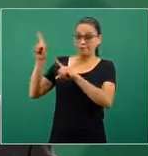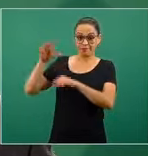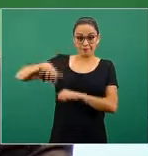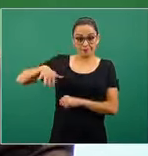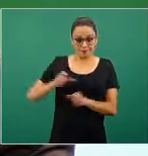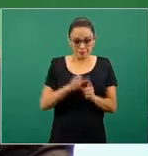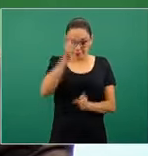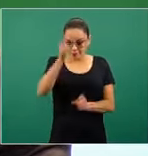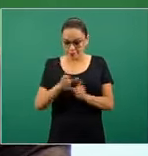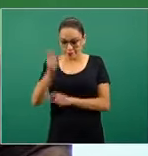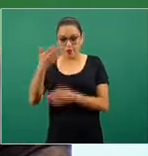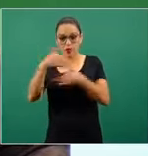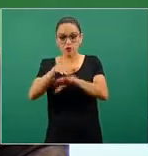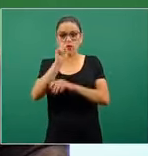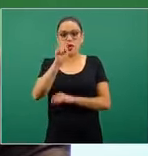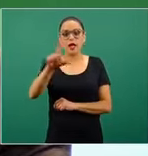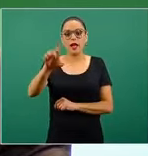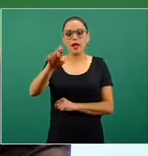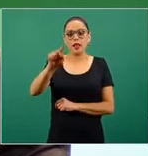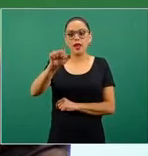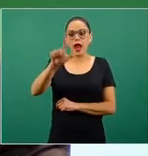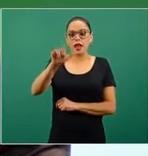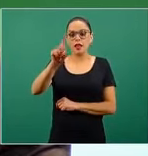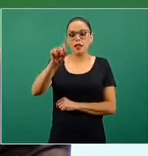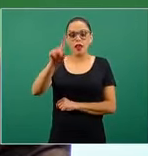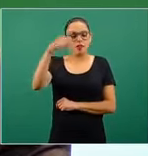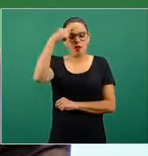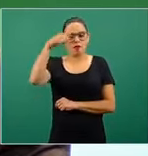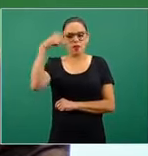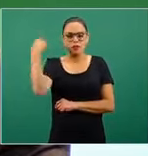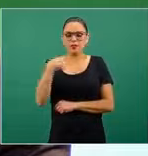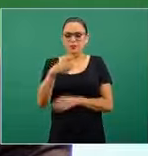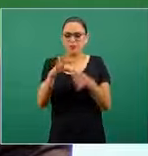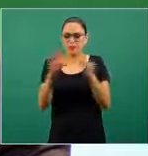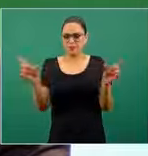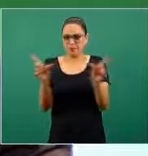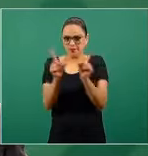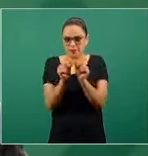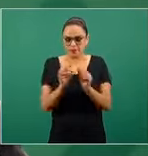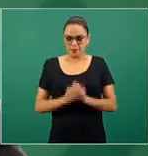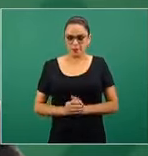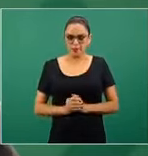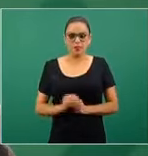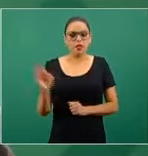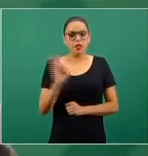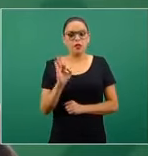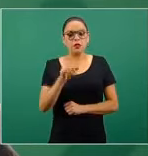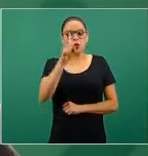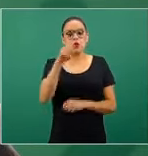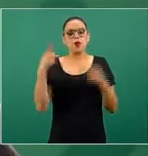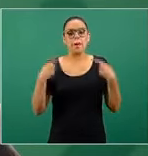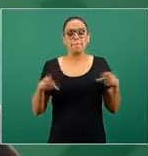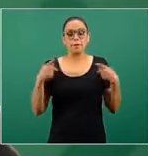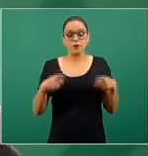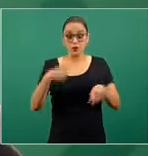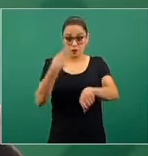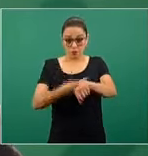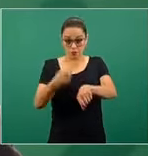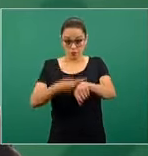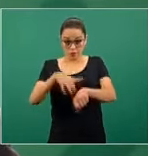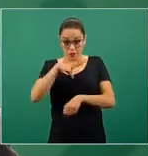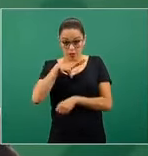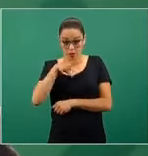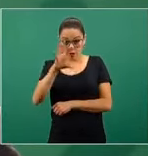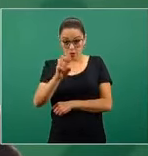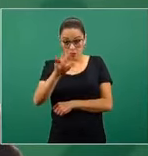la letalidad. Lo que quiere decir, en términos simples, es si una persona enferma de COVID en